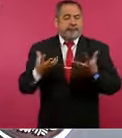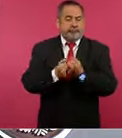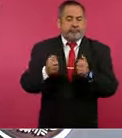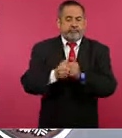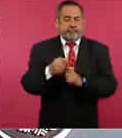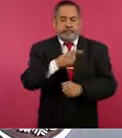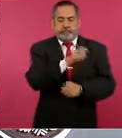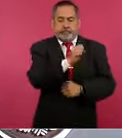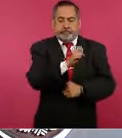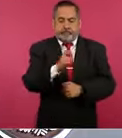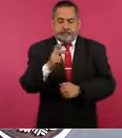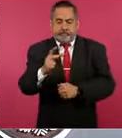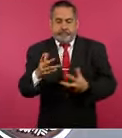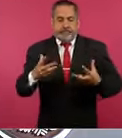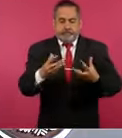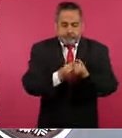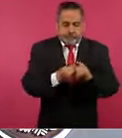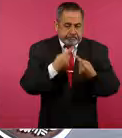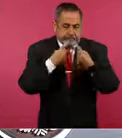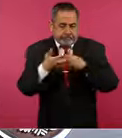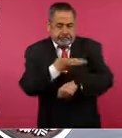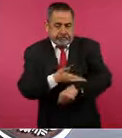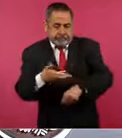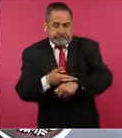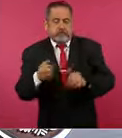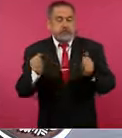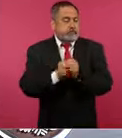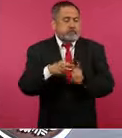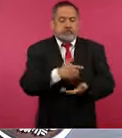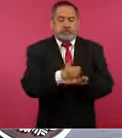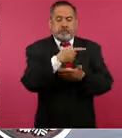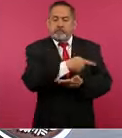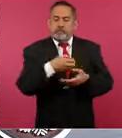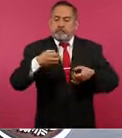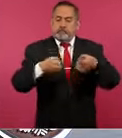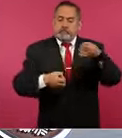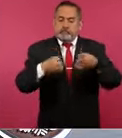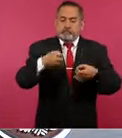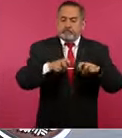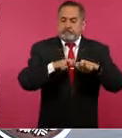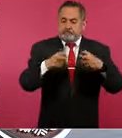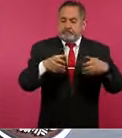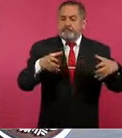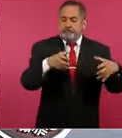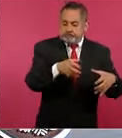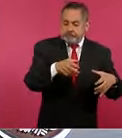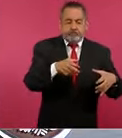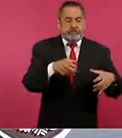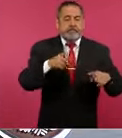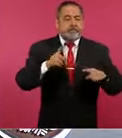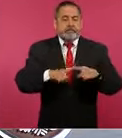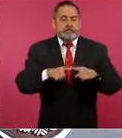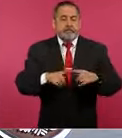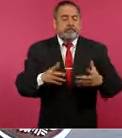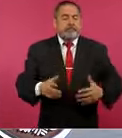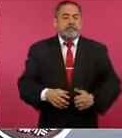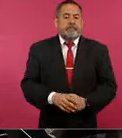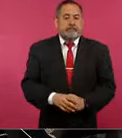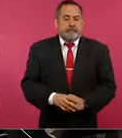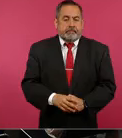Secretaría de Seguridad y también de los jueces, entre los cuales tenemos